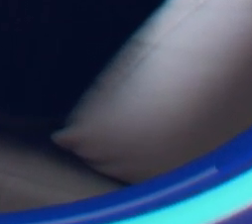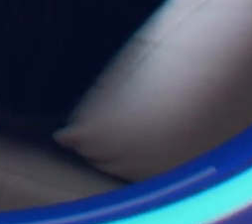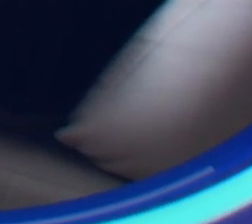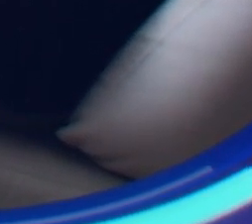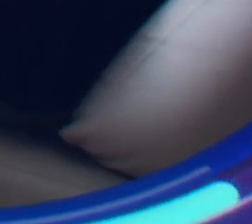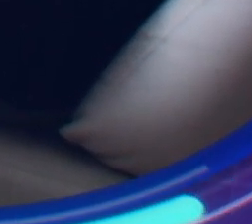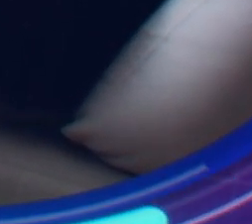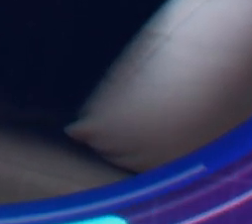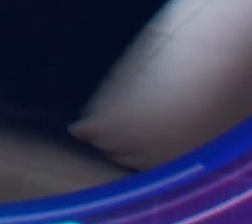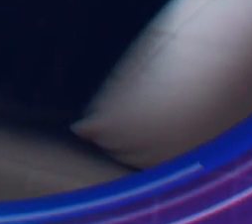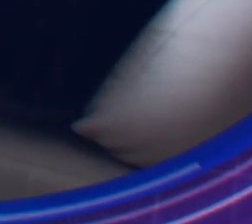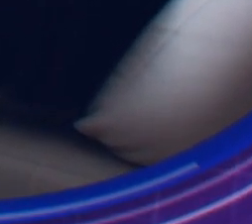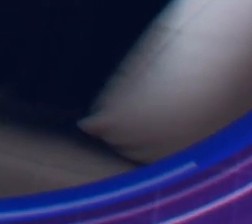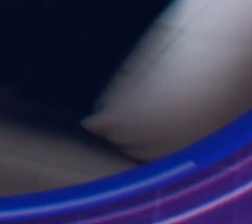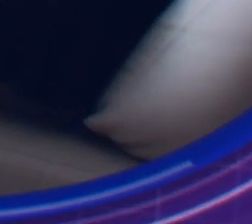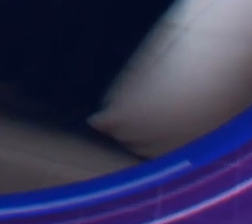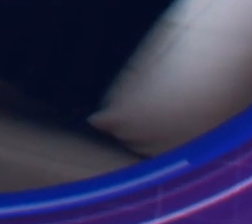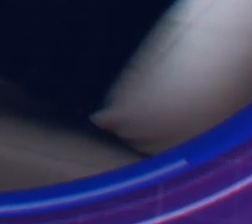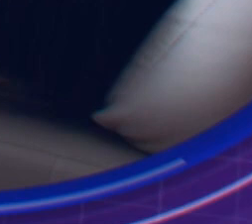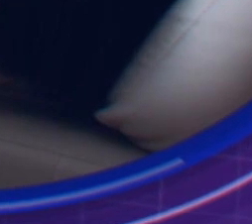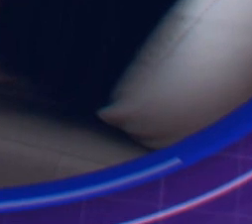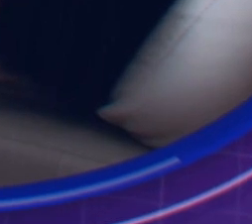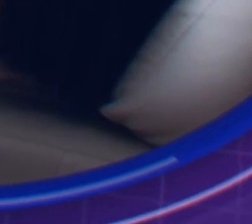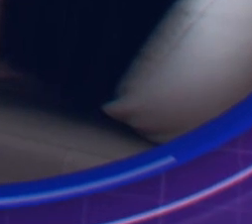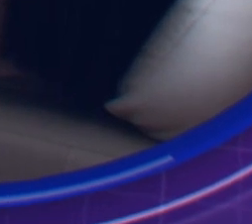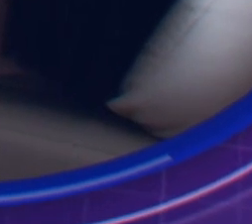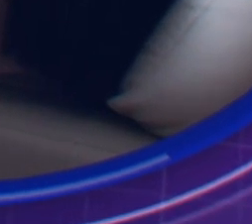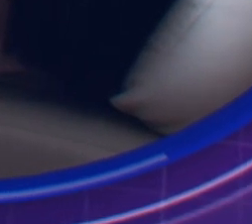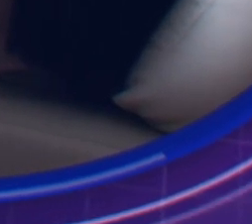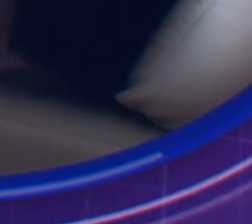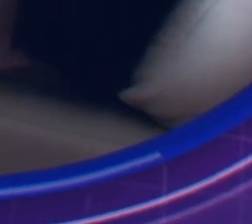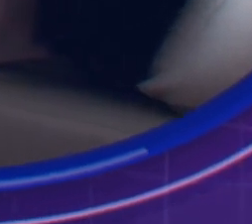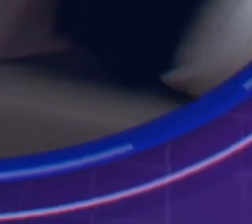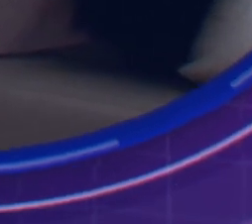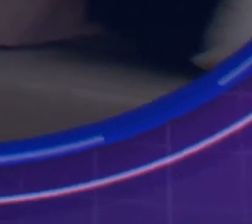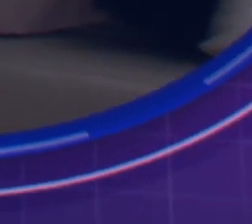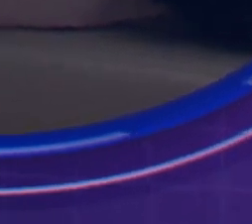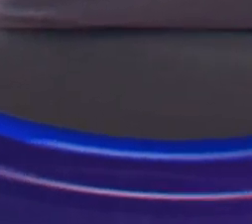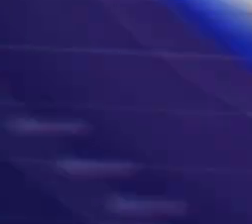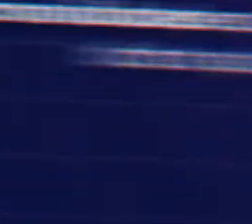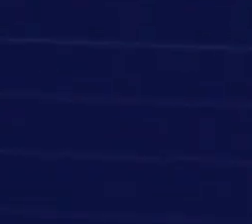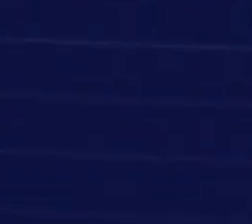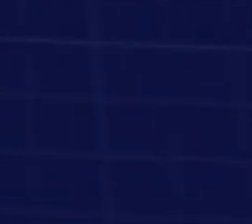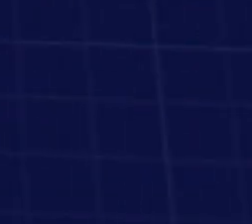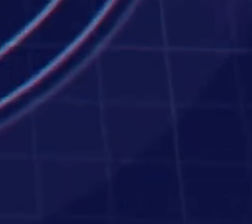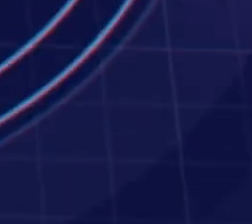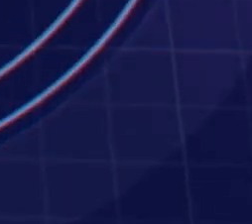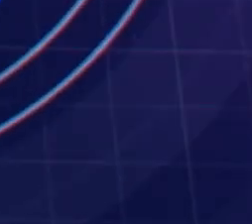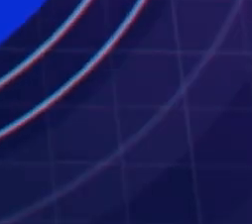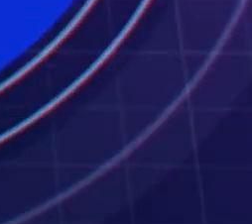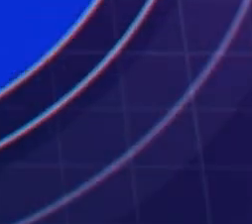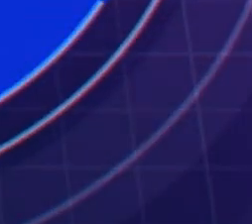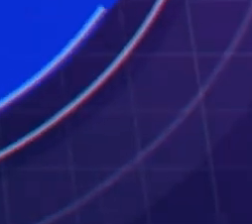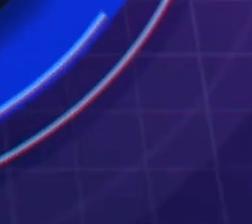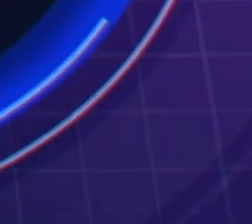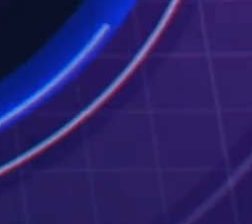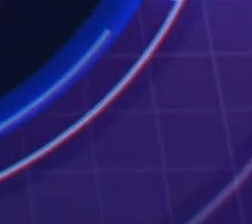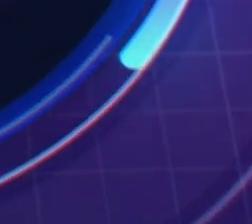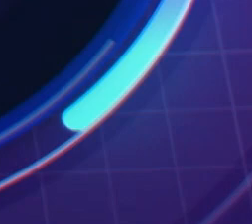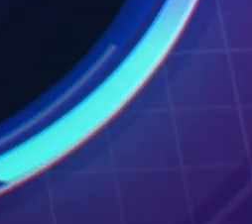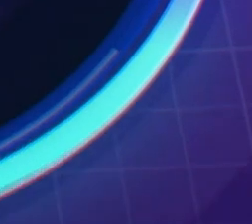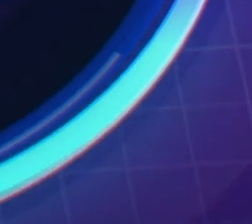usuarios e interactuar por medio de herramientas y funcionalidades que ofrece dicha plataforma fundamentalmente